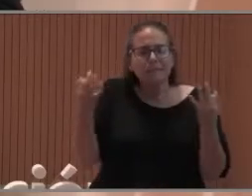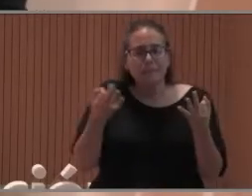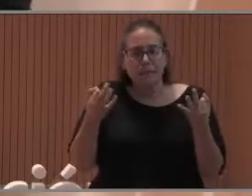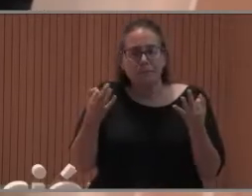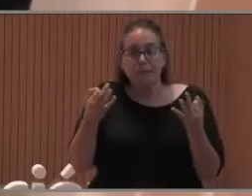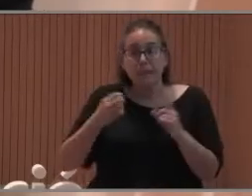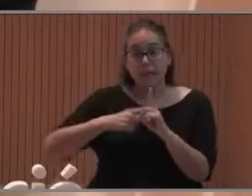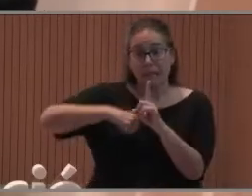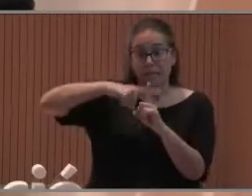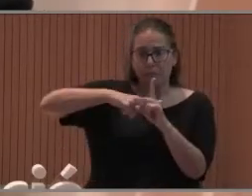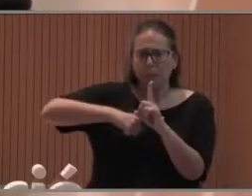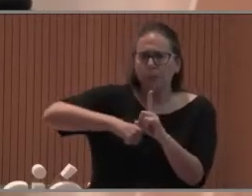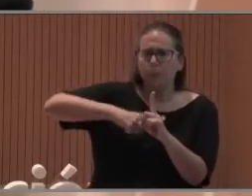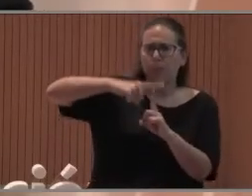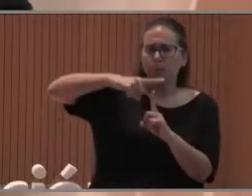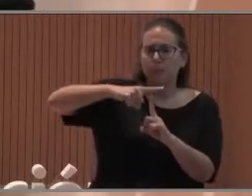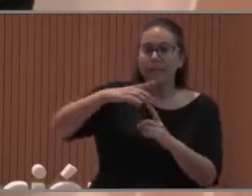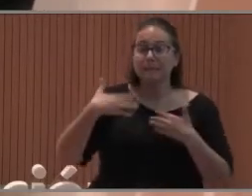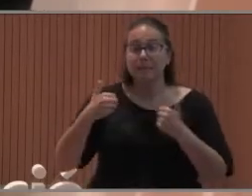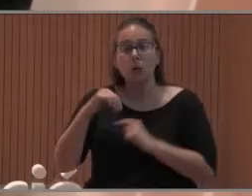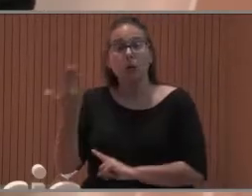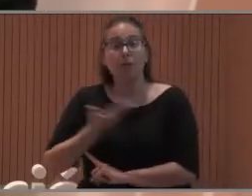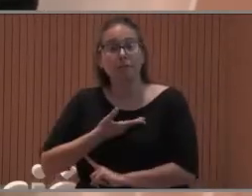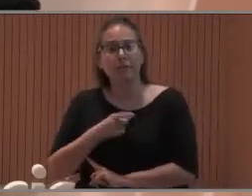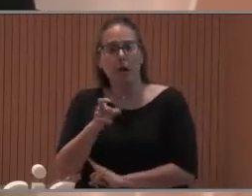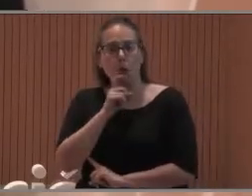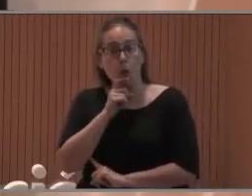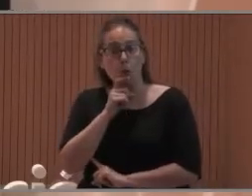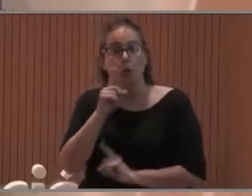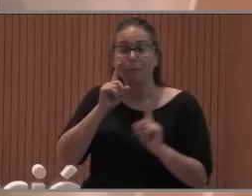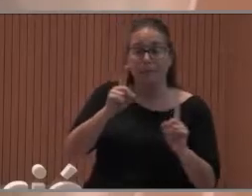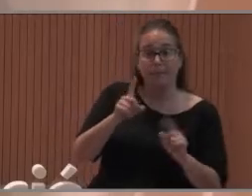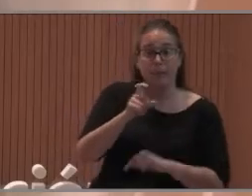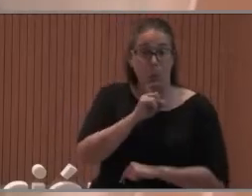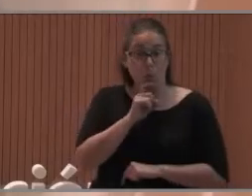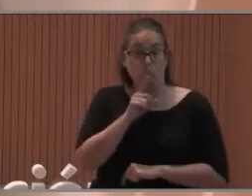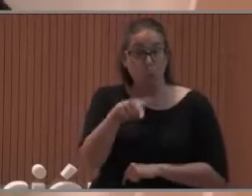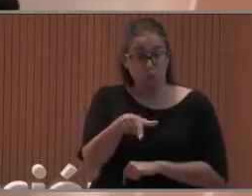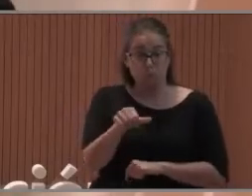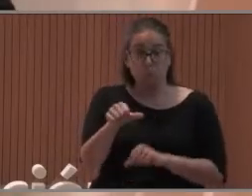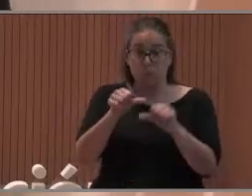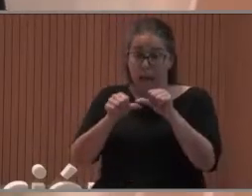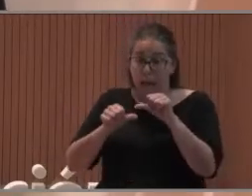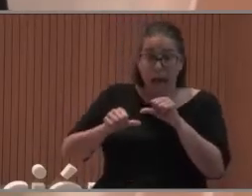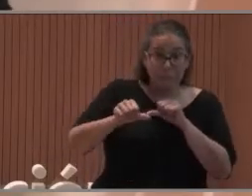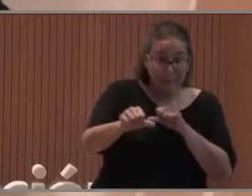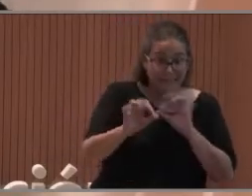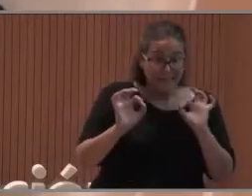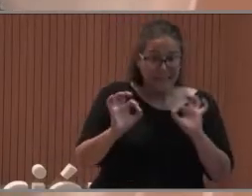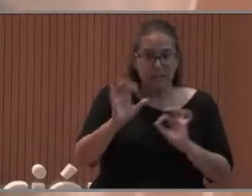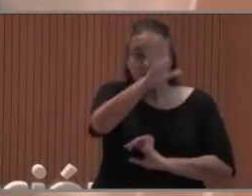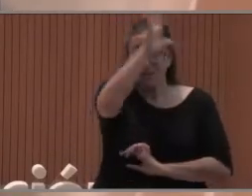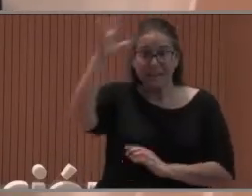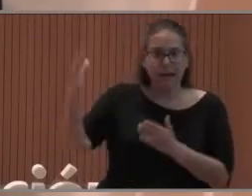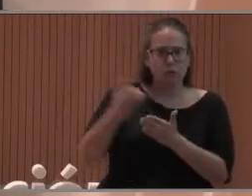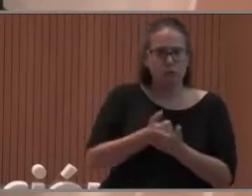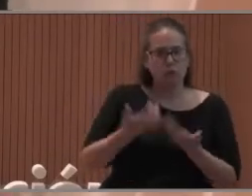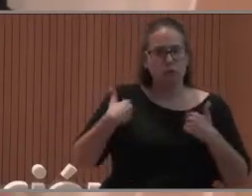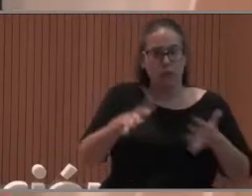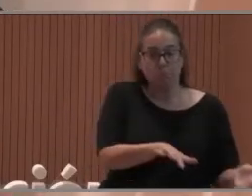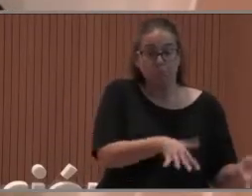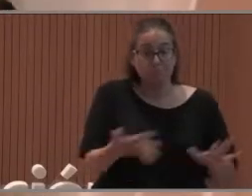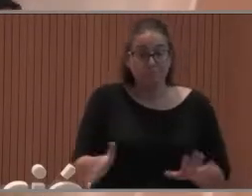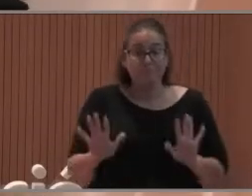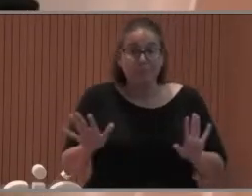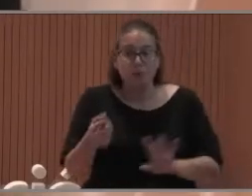las altas temperaturas sobre la salud. Y desde entonces pues, se pone en marcha todos los veranos. Pero llegó el año